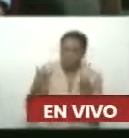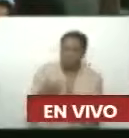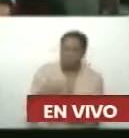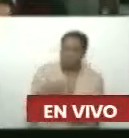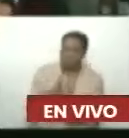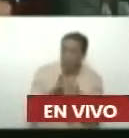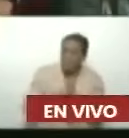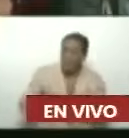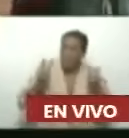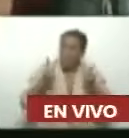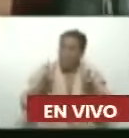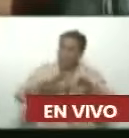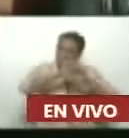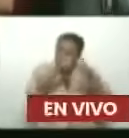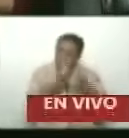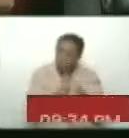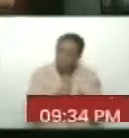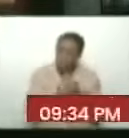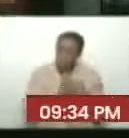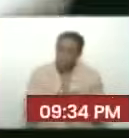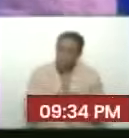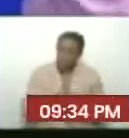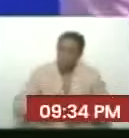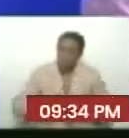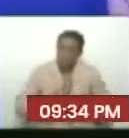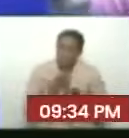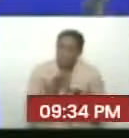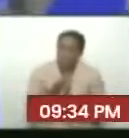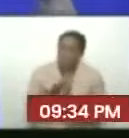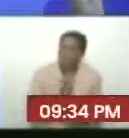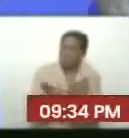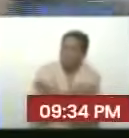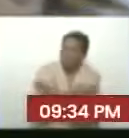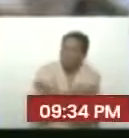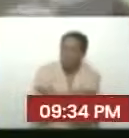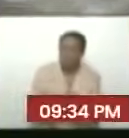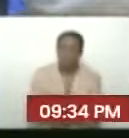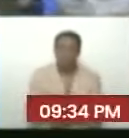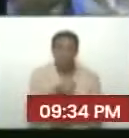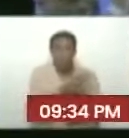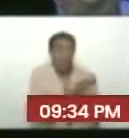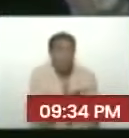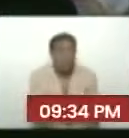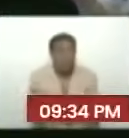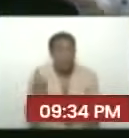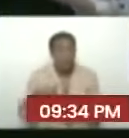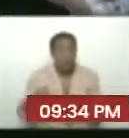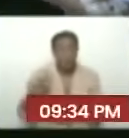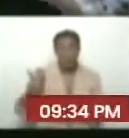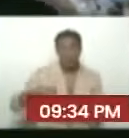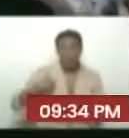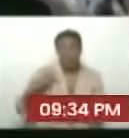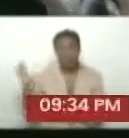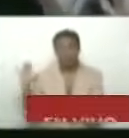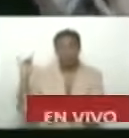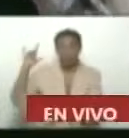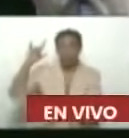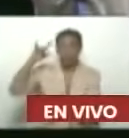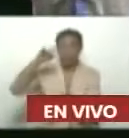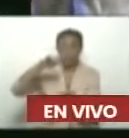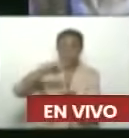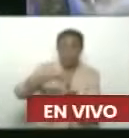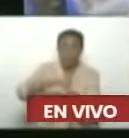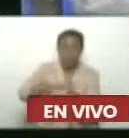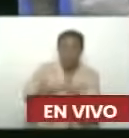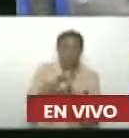estos valores y con estas virtudes, con estas capacidades. Yo tengo unos invitados que llegaron de Argentina en este